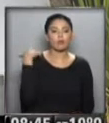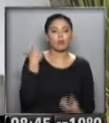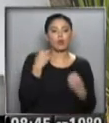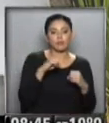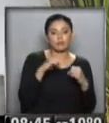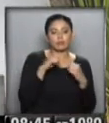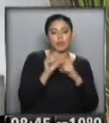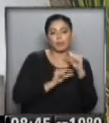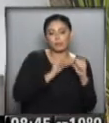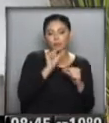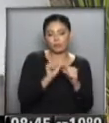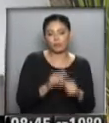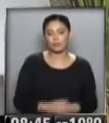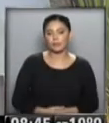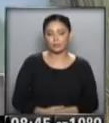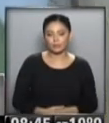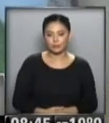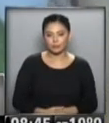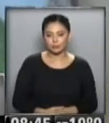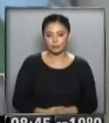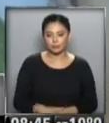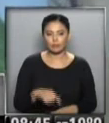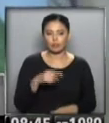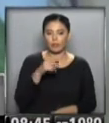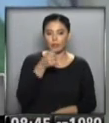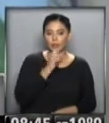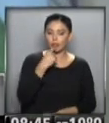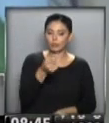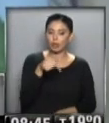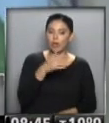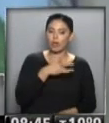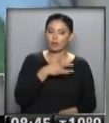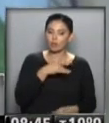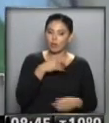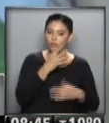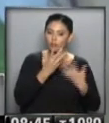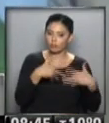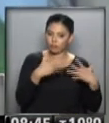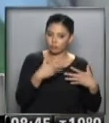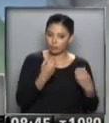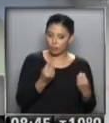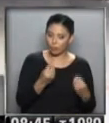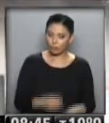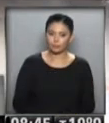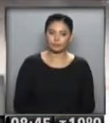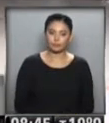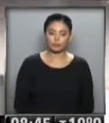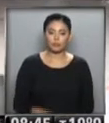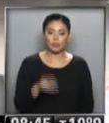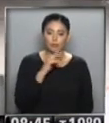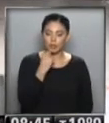requiera justamente esta asistencia como está funcionando el corazón artificio y por ahora bien